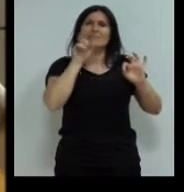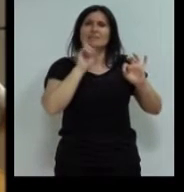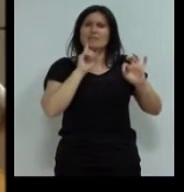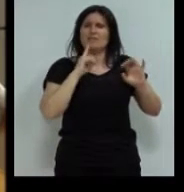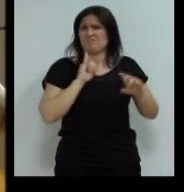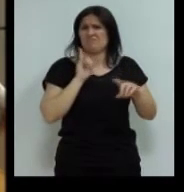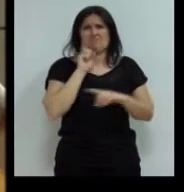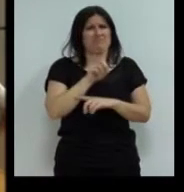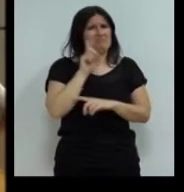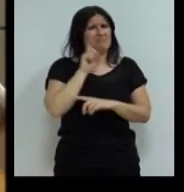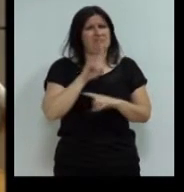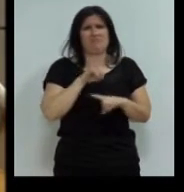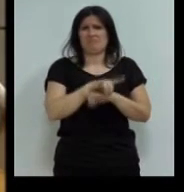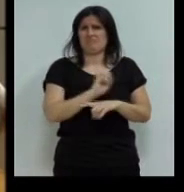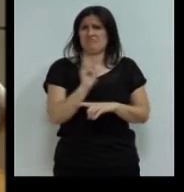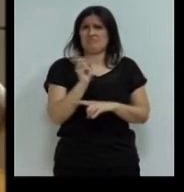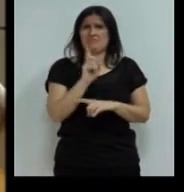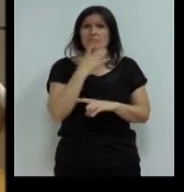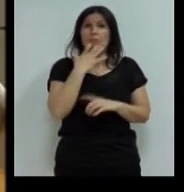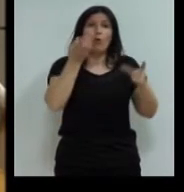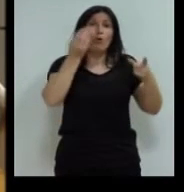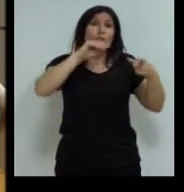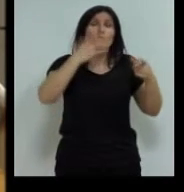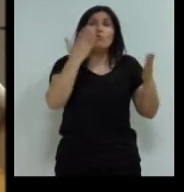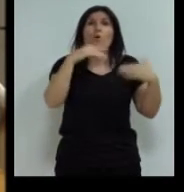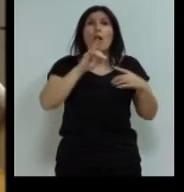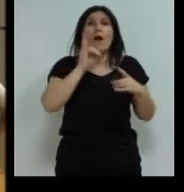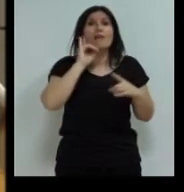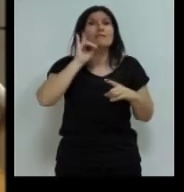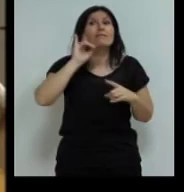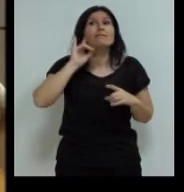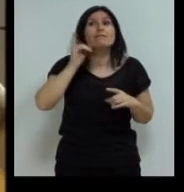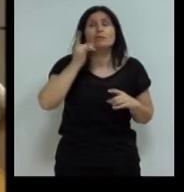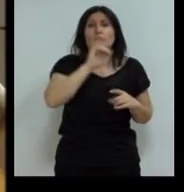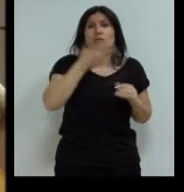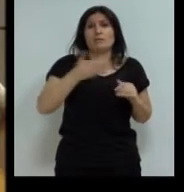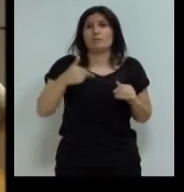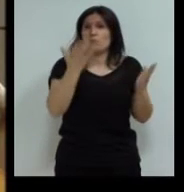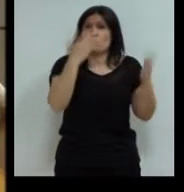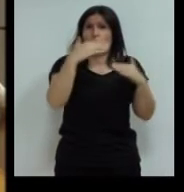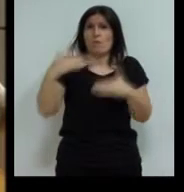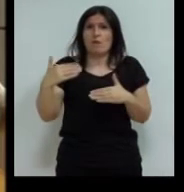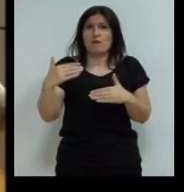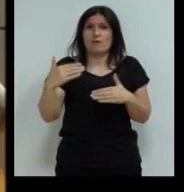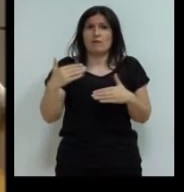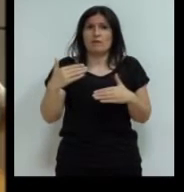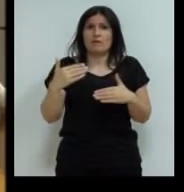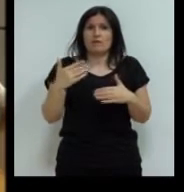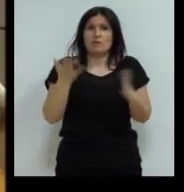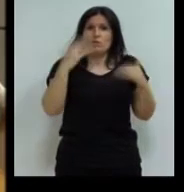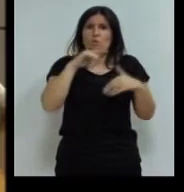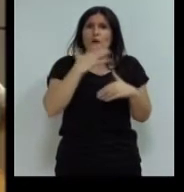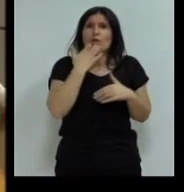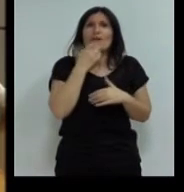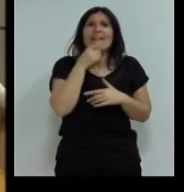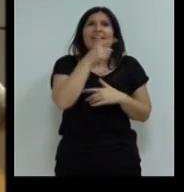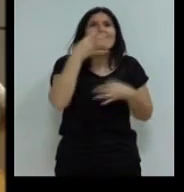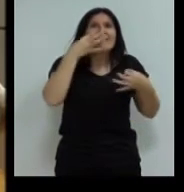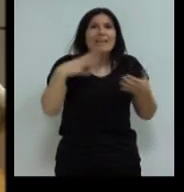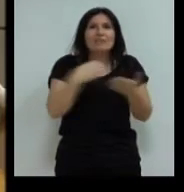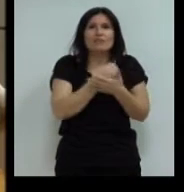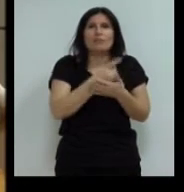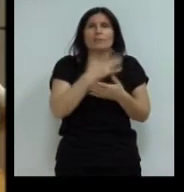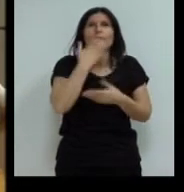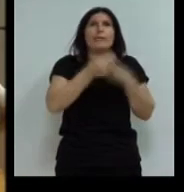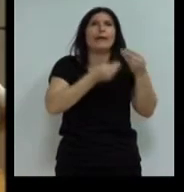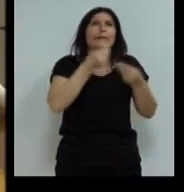mentira, porque ni incluyen los efectos sonoros, porque además no responden a lo que se está allí diciendo, porque se ha hecho un doblaje